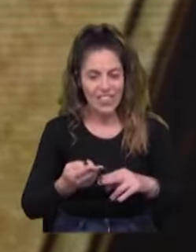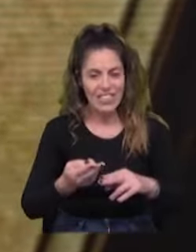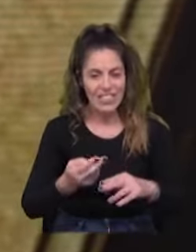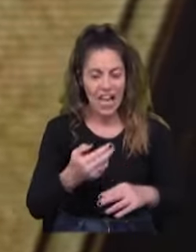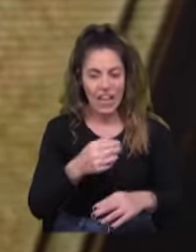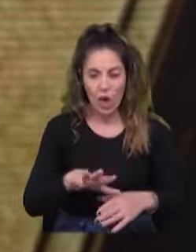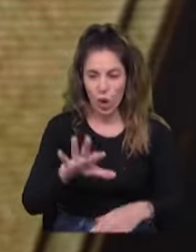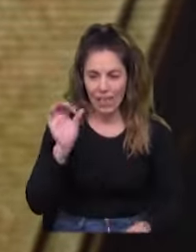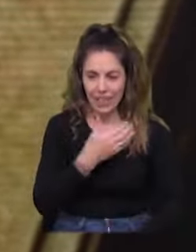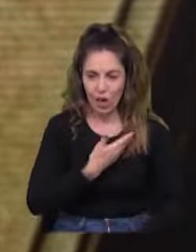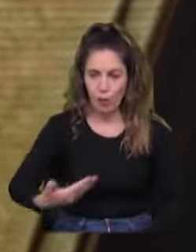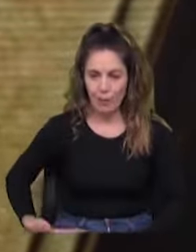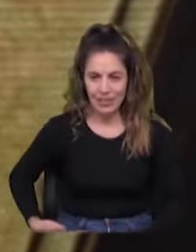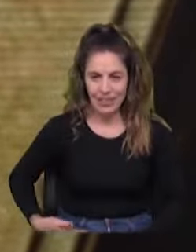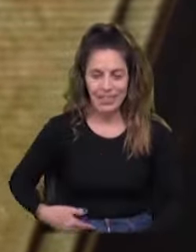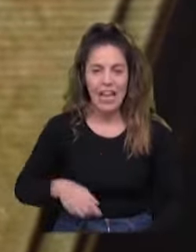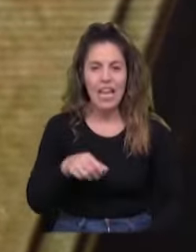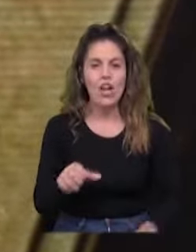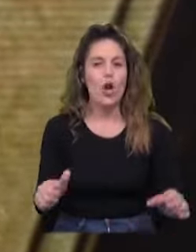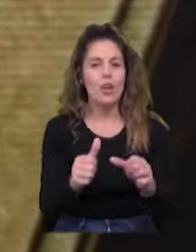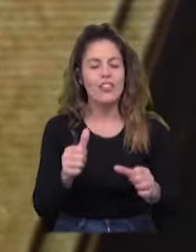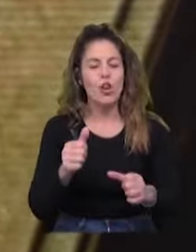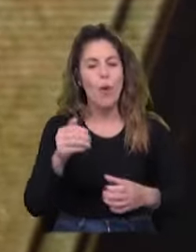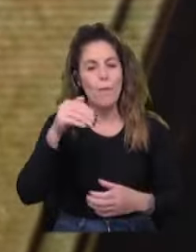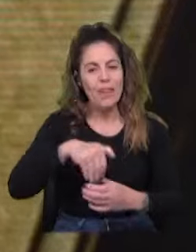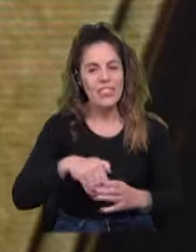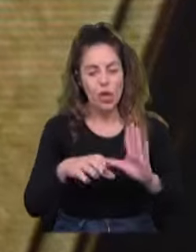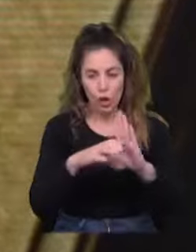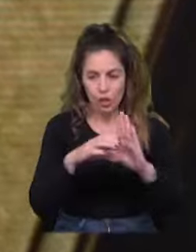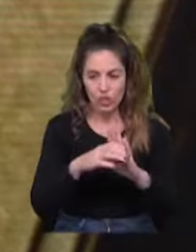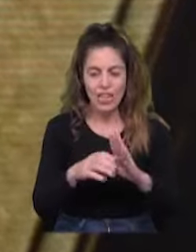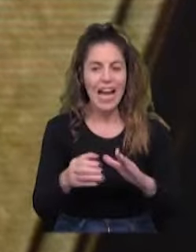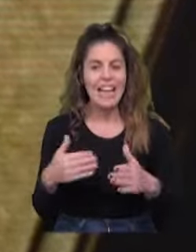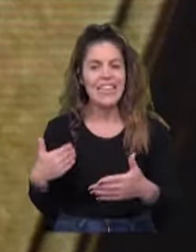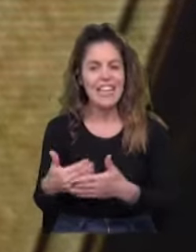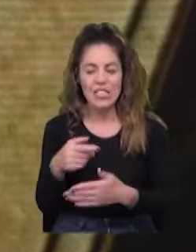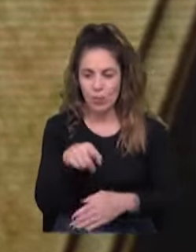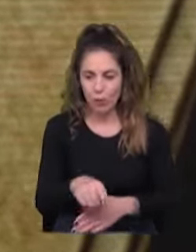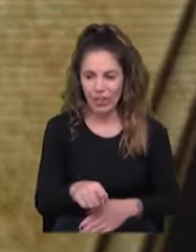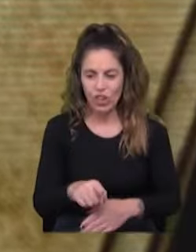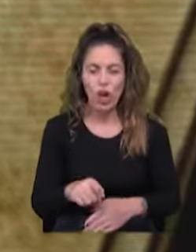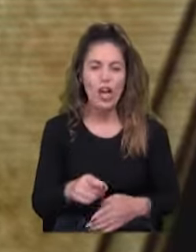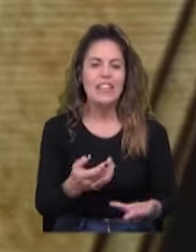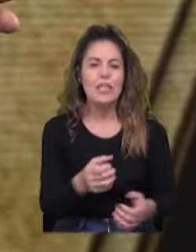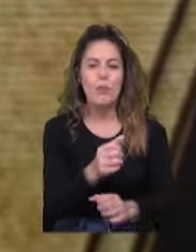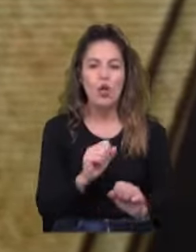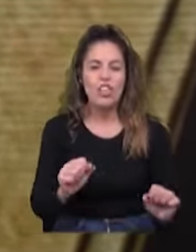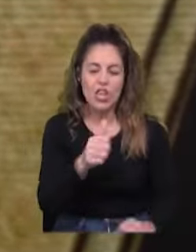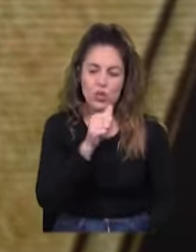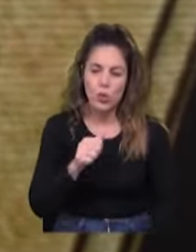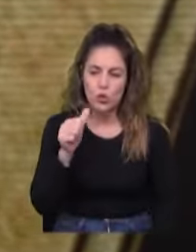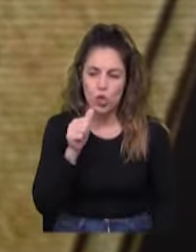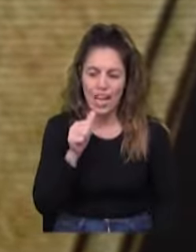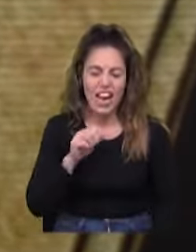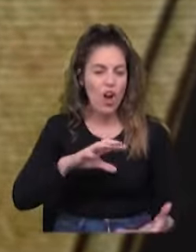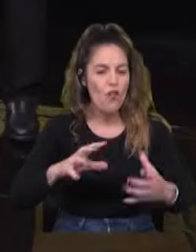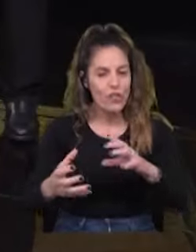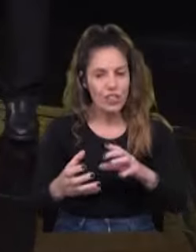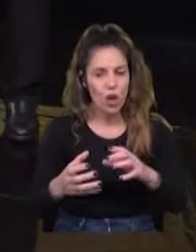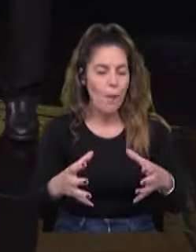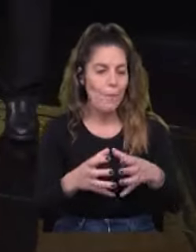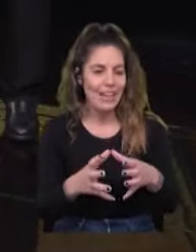constitucional hasta ese entonces las consultas populares eran se diriman conflictos entre el Partido Nacional el partido Colorado